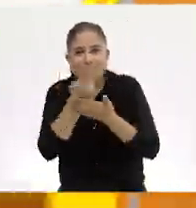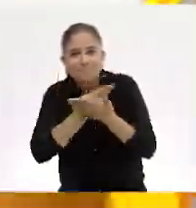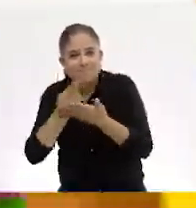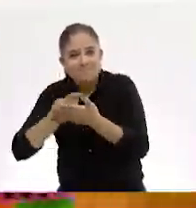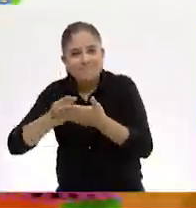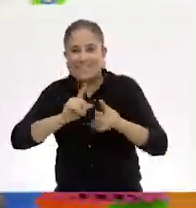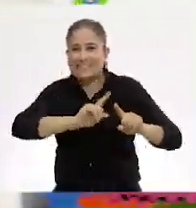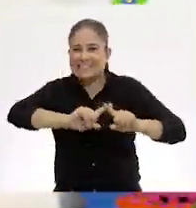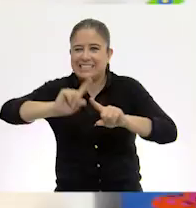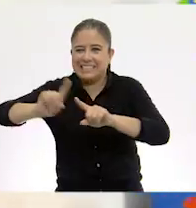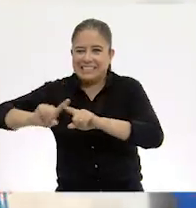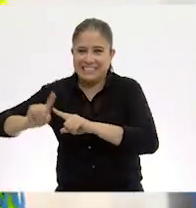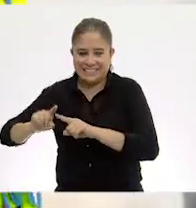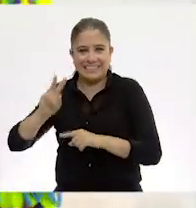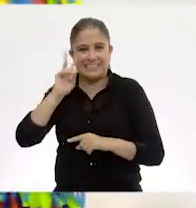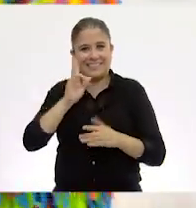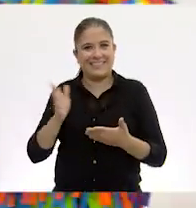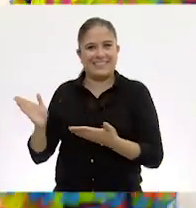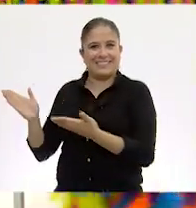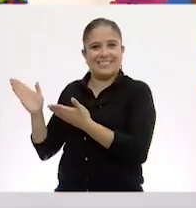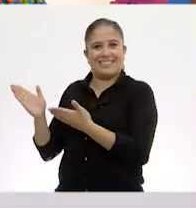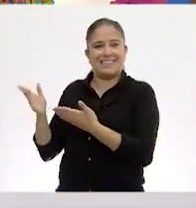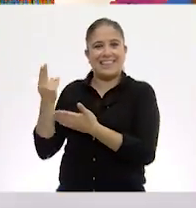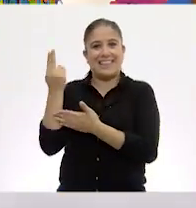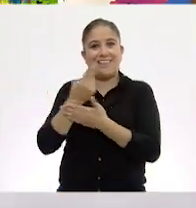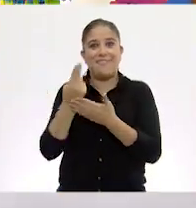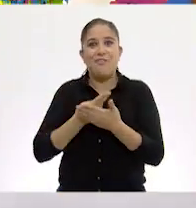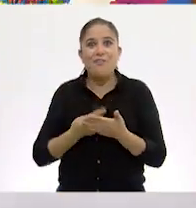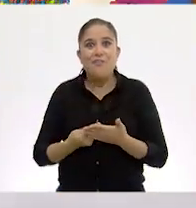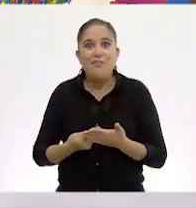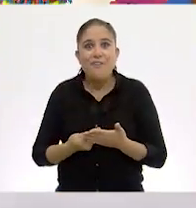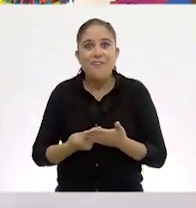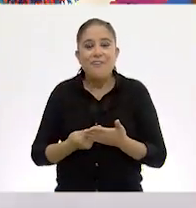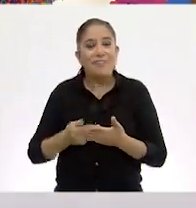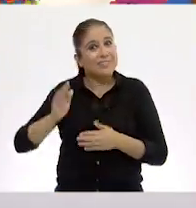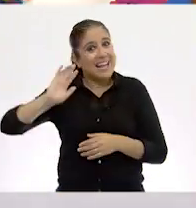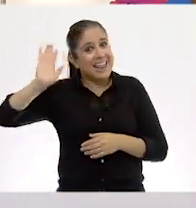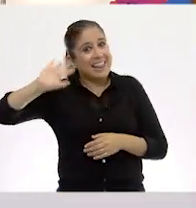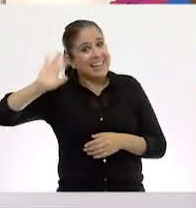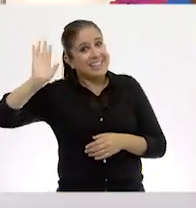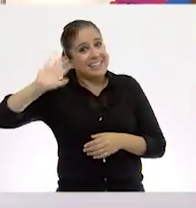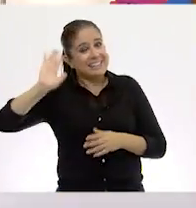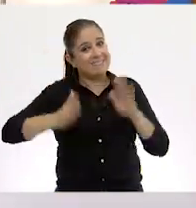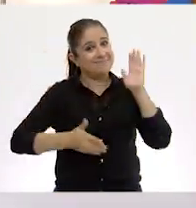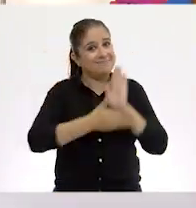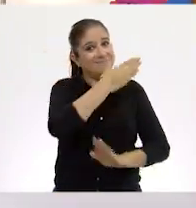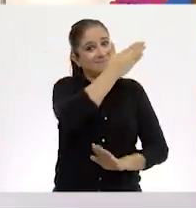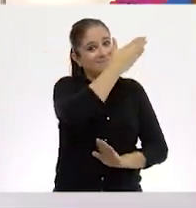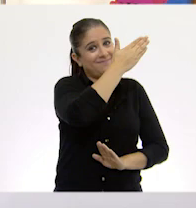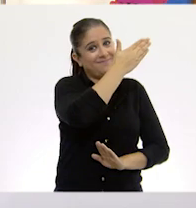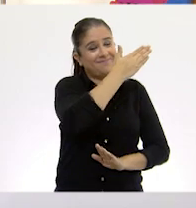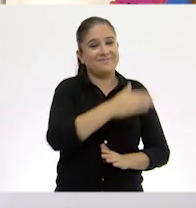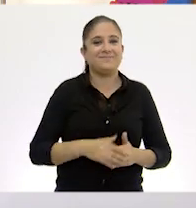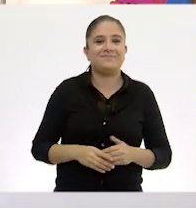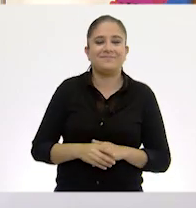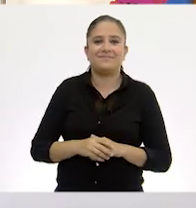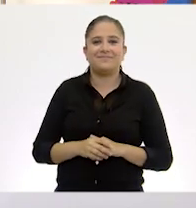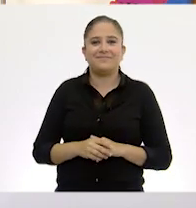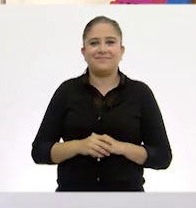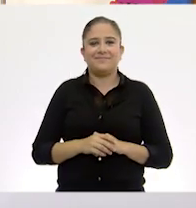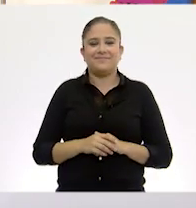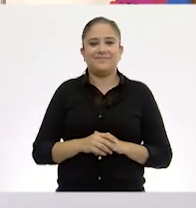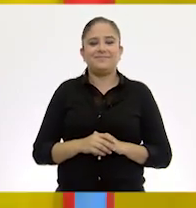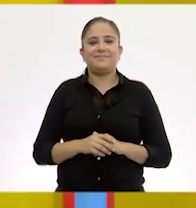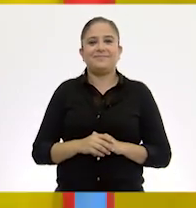Muy perfecto, bien. Perfecto, ya llegó el diario de dibujos. Muy muchas bien. Muchas gracias. Me retiro. Adiós, profe